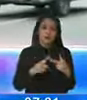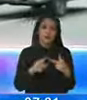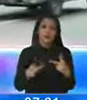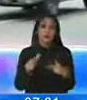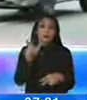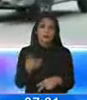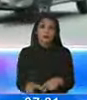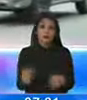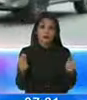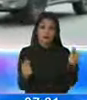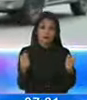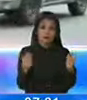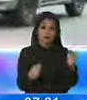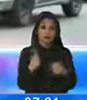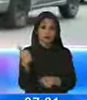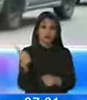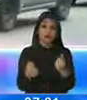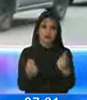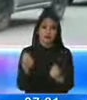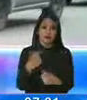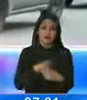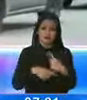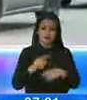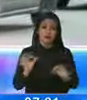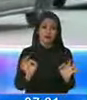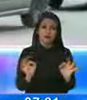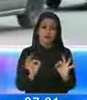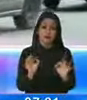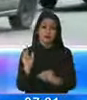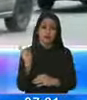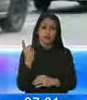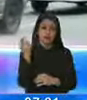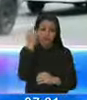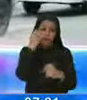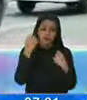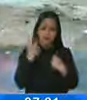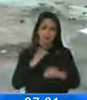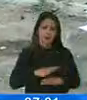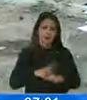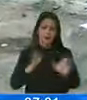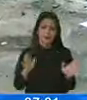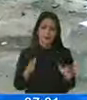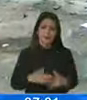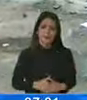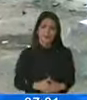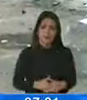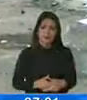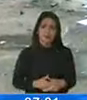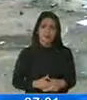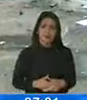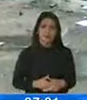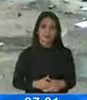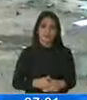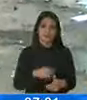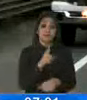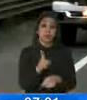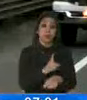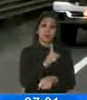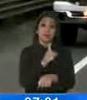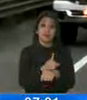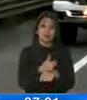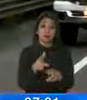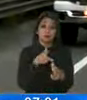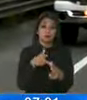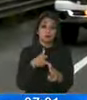persona conductora del otro vehículo se encuentra fuera de peligro con heridas leves nomás. Producto del siniestro, por más de una hora el tráfico